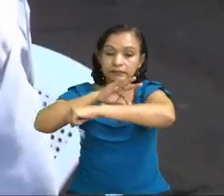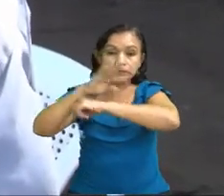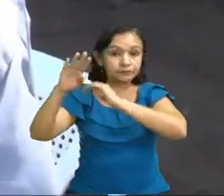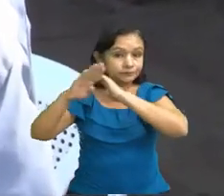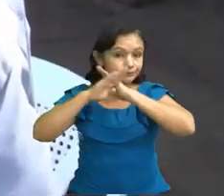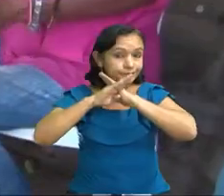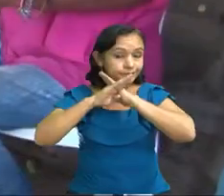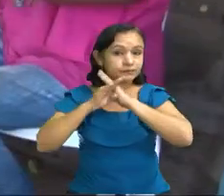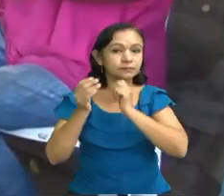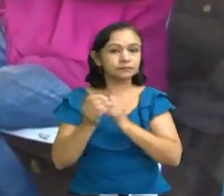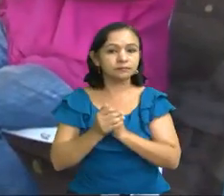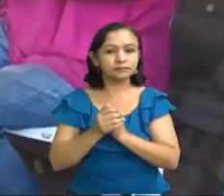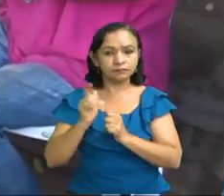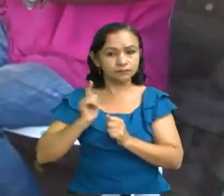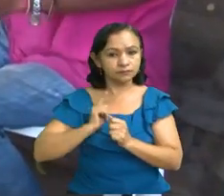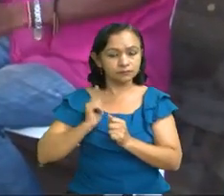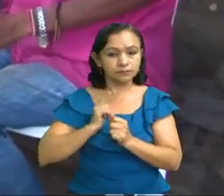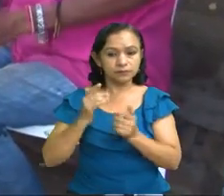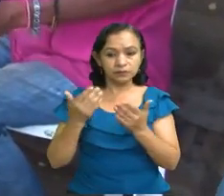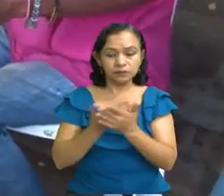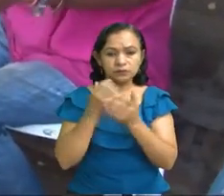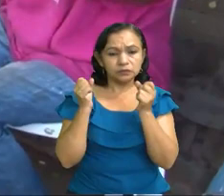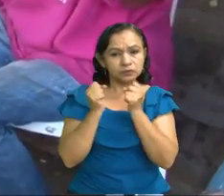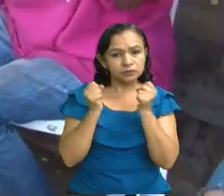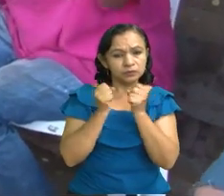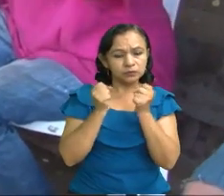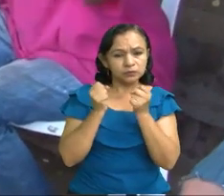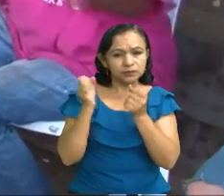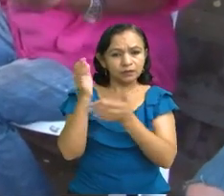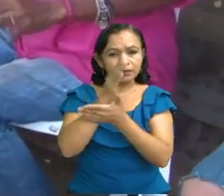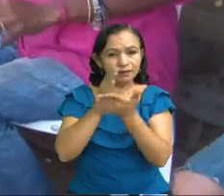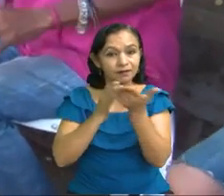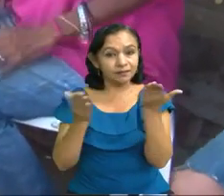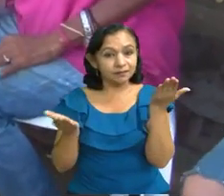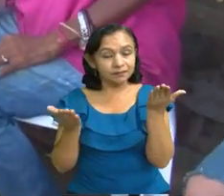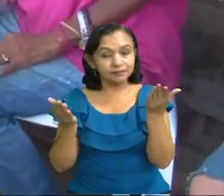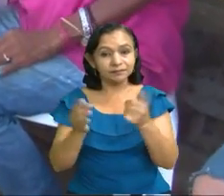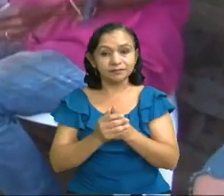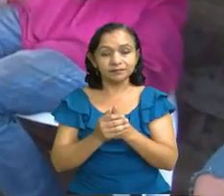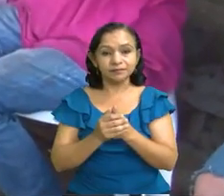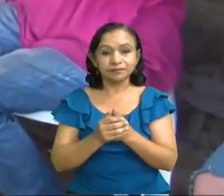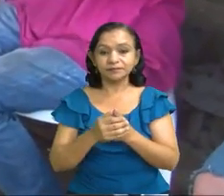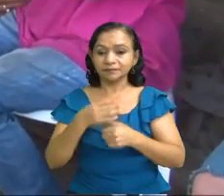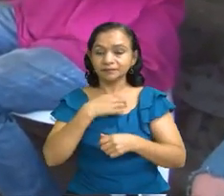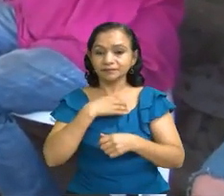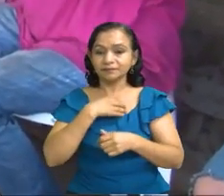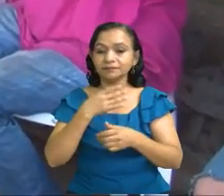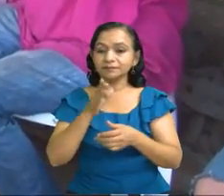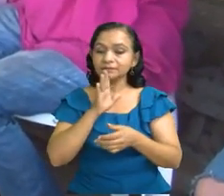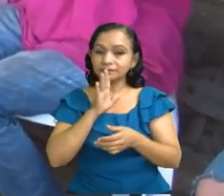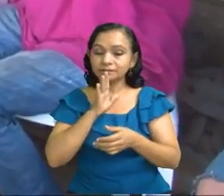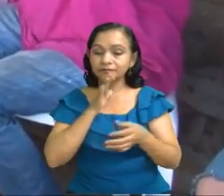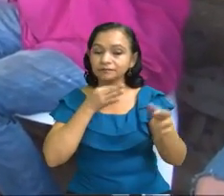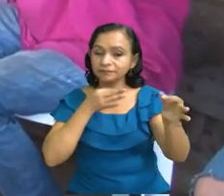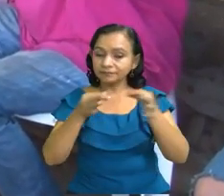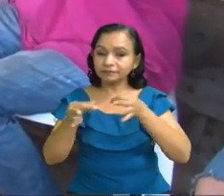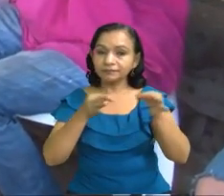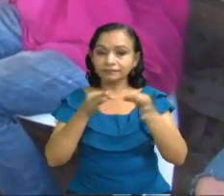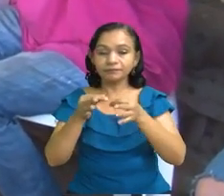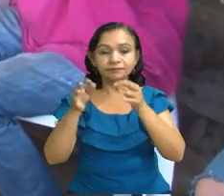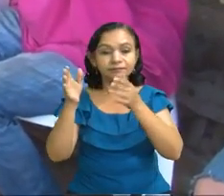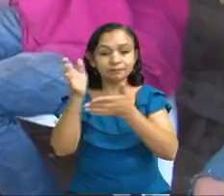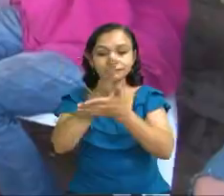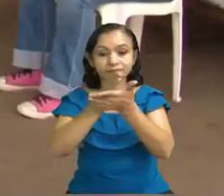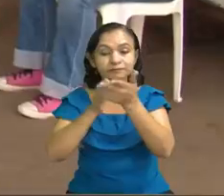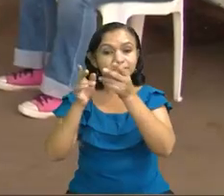porque como ahorita tenemos el frente frío y a veces usted sabe que nosotros les hablamos de eso porque hay personas